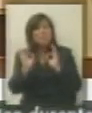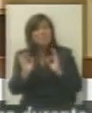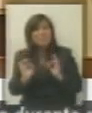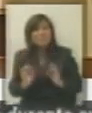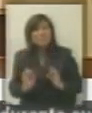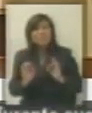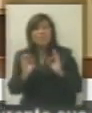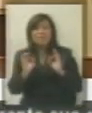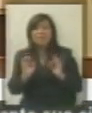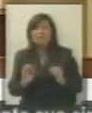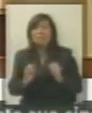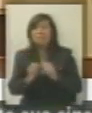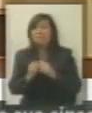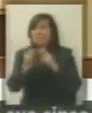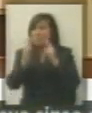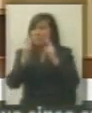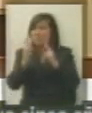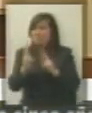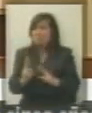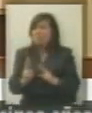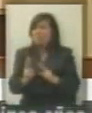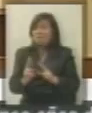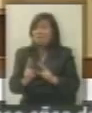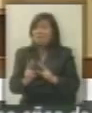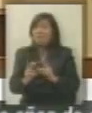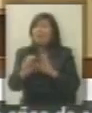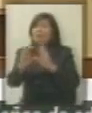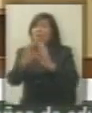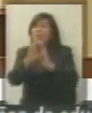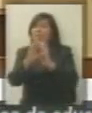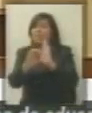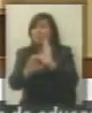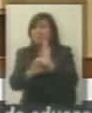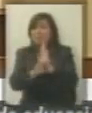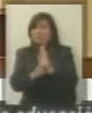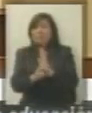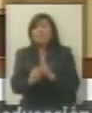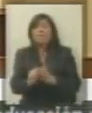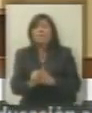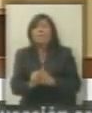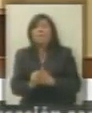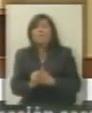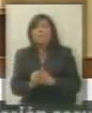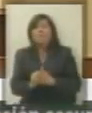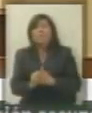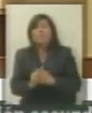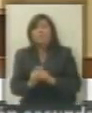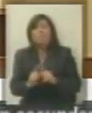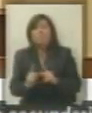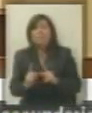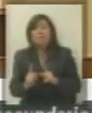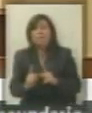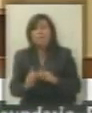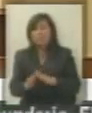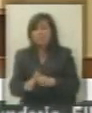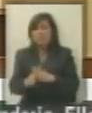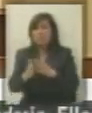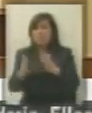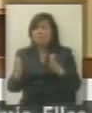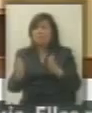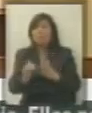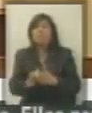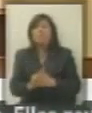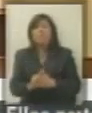en el marco del respeto al orden constitucional, a los principios democráticos, a la separación de